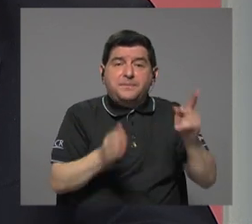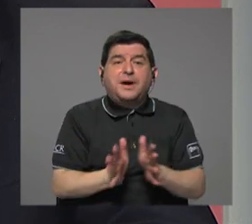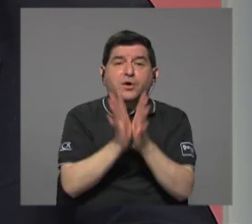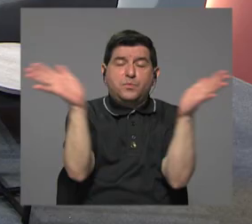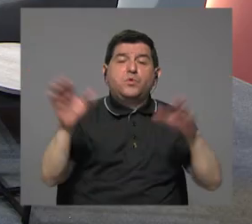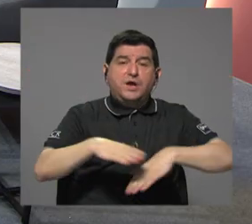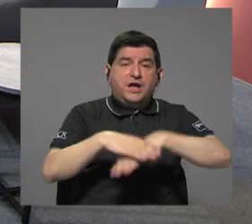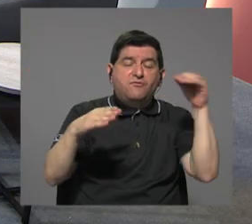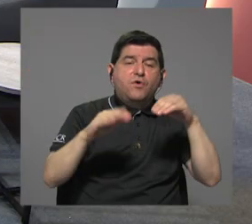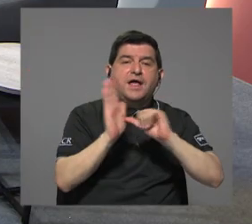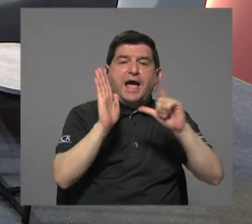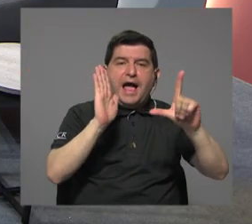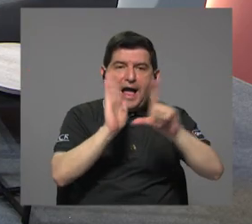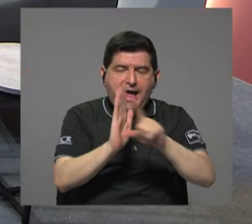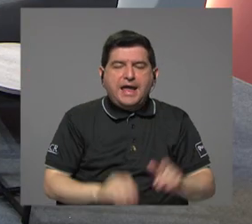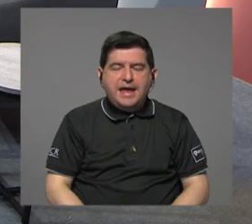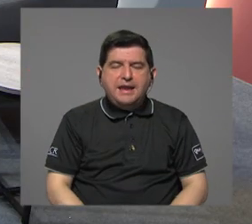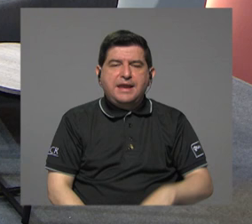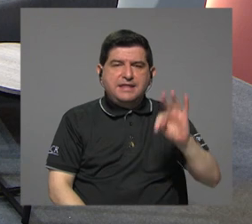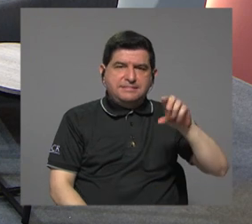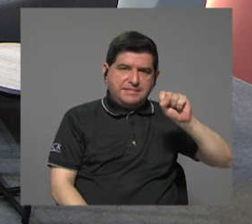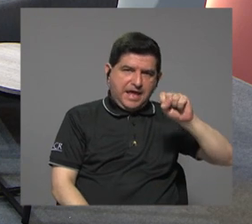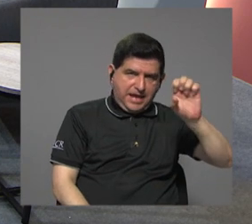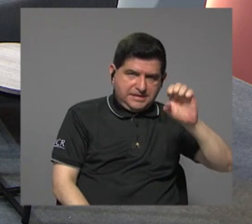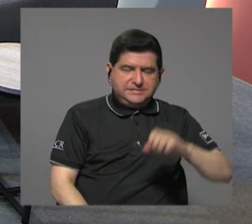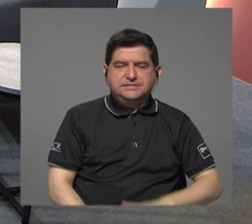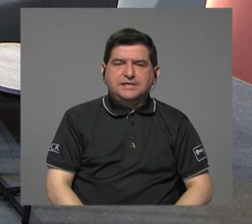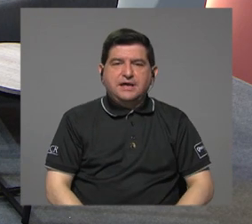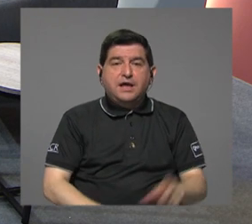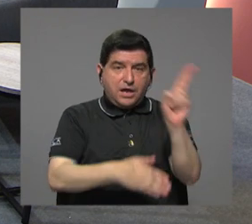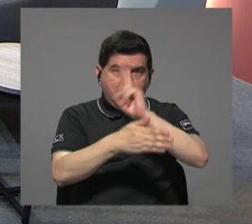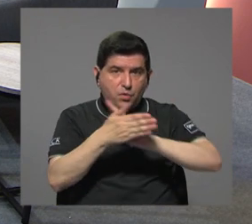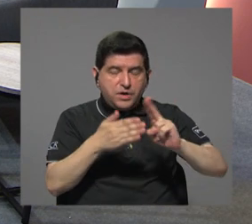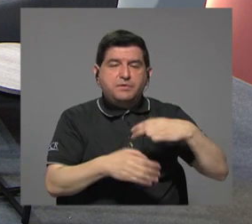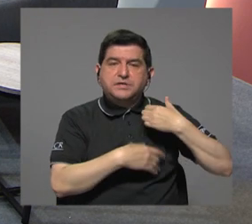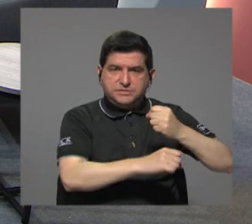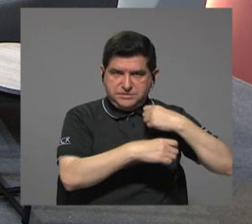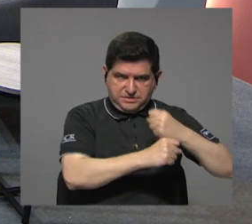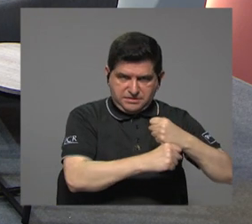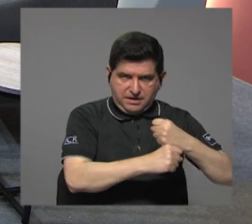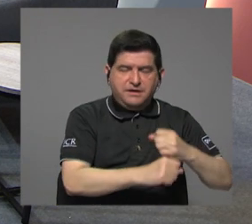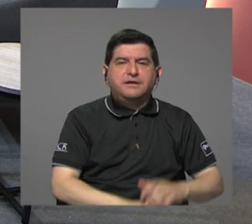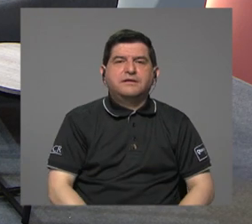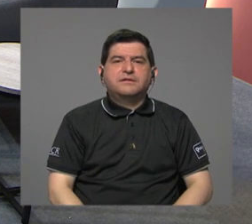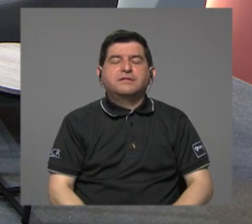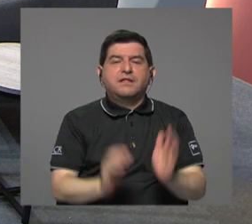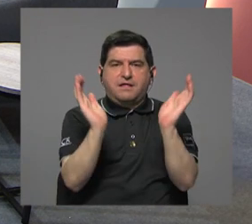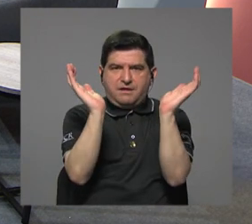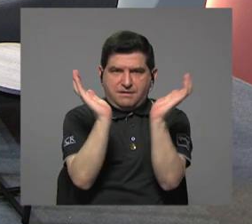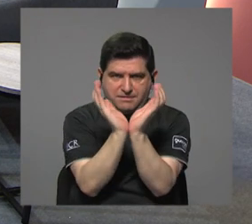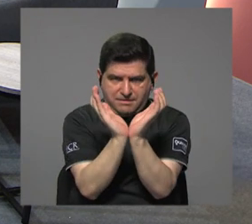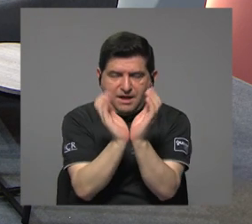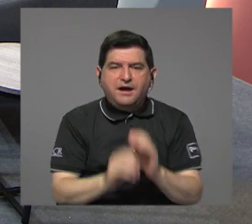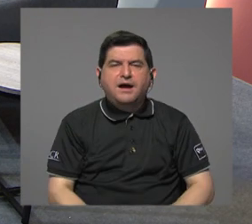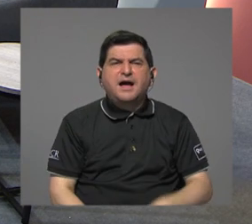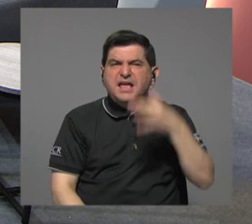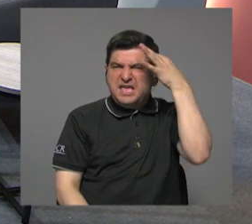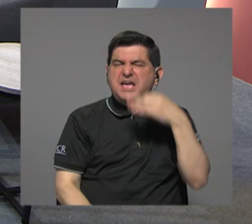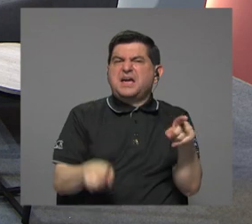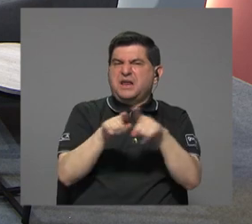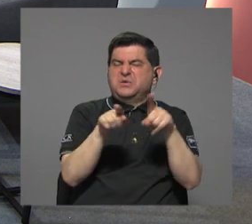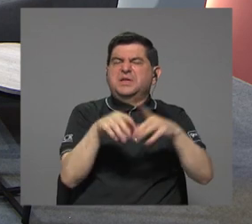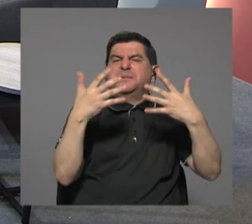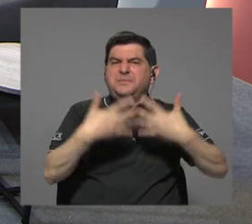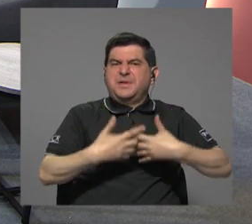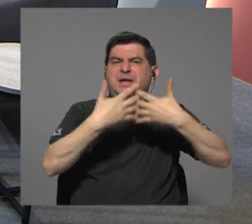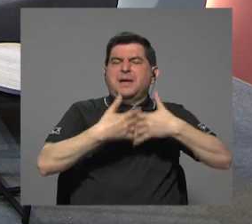quedan fuera asamblea legislativa tribunal supremo de elecciones universidades municipalidades cada cosa licencia seguro social y me parece que también las